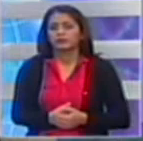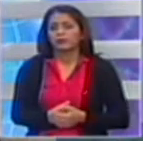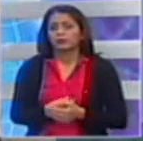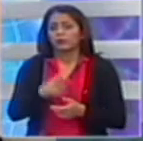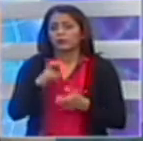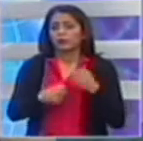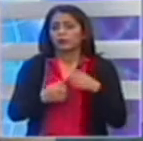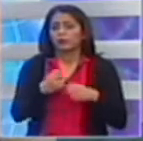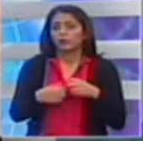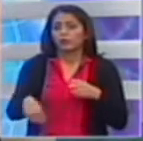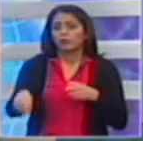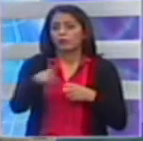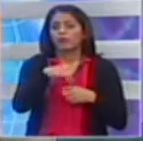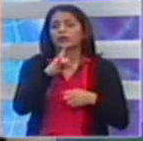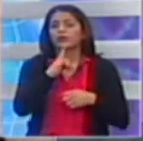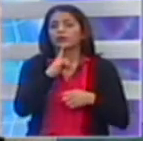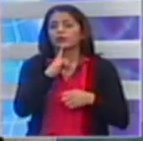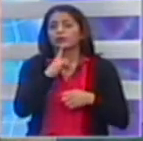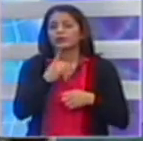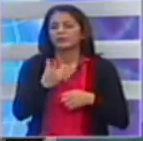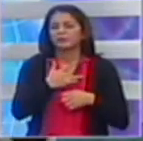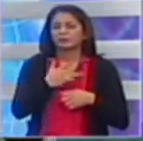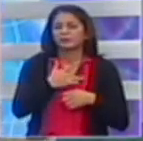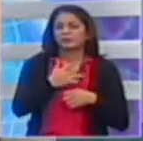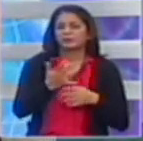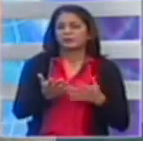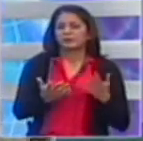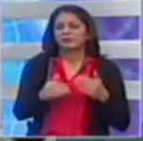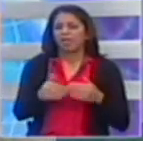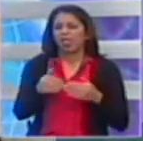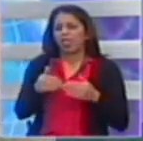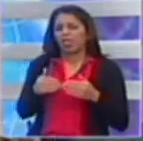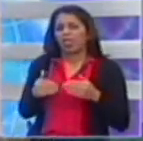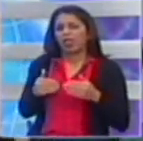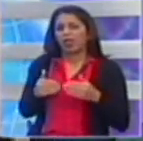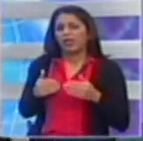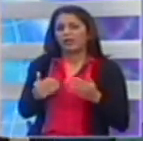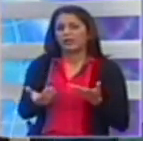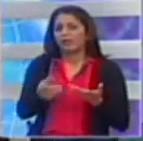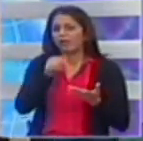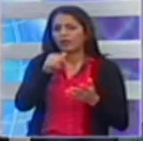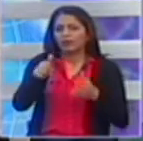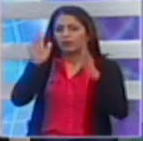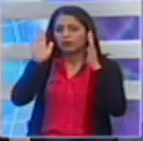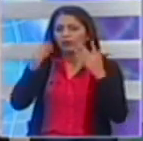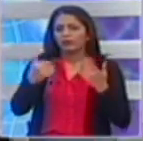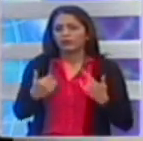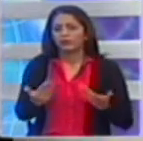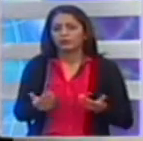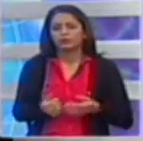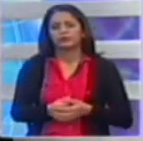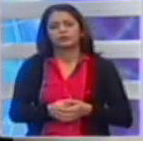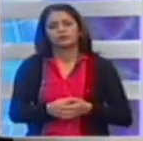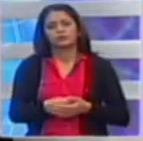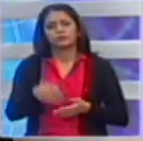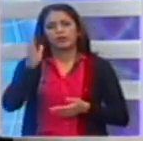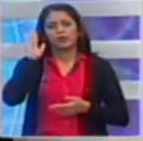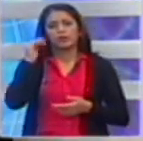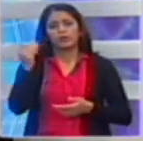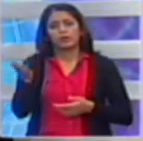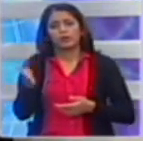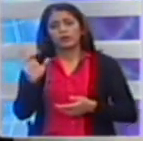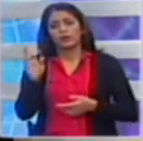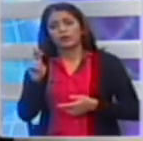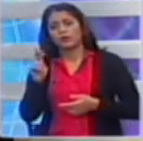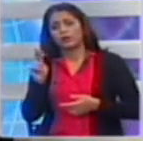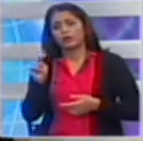Unidos, y las personas que se han sentido un poco el leftover, un poco atrás, no escuchados por estos por los gobernantes. El discurso de Trump es una especie